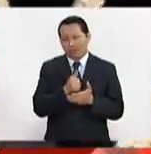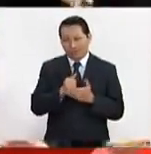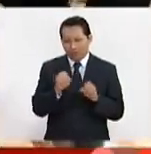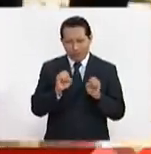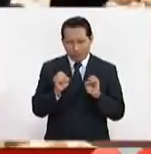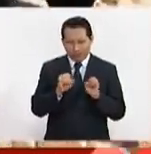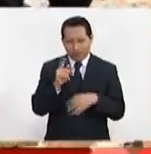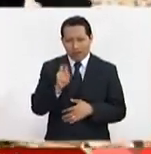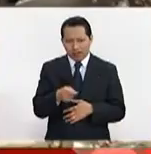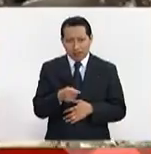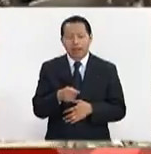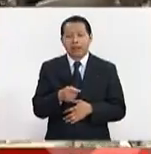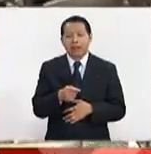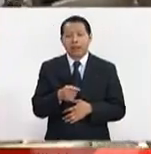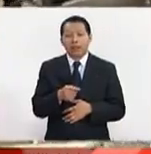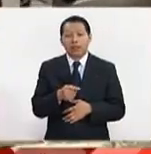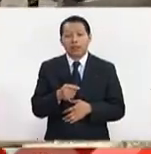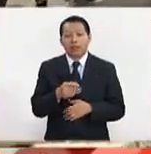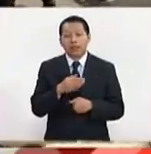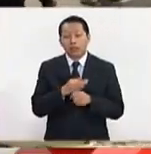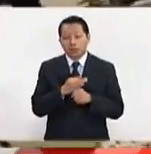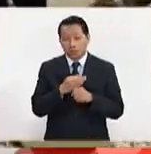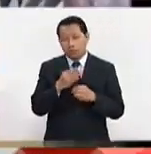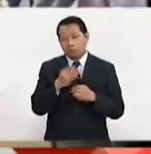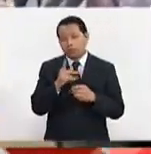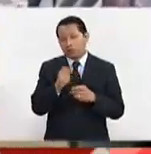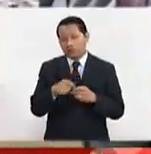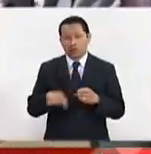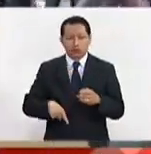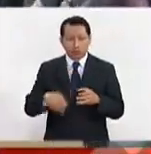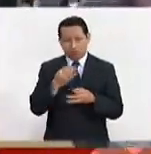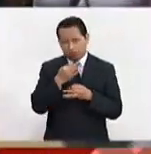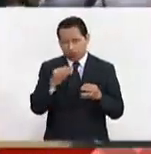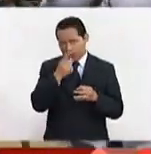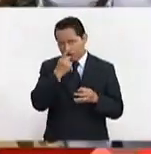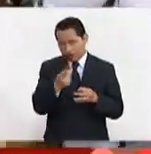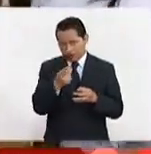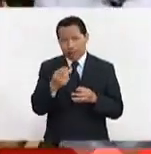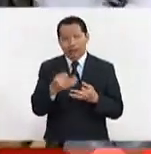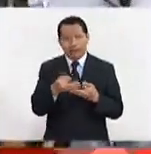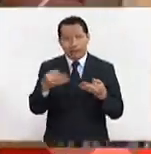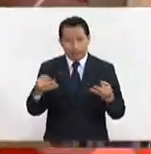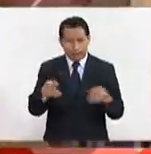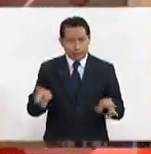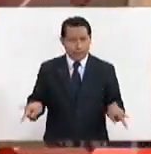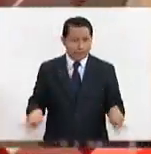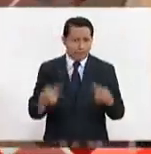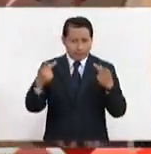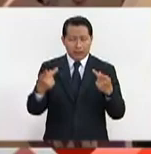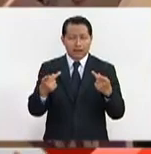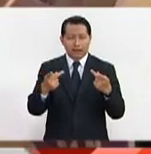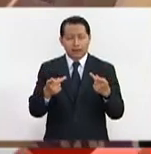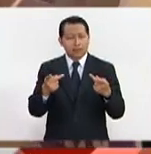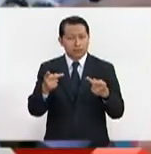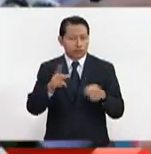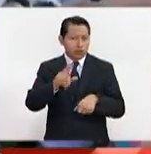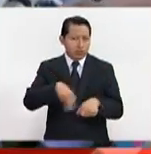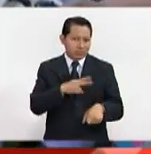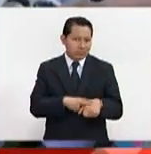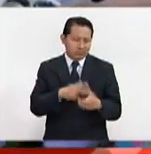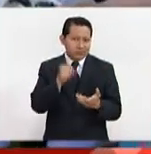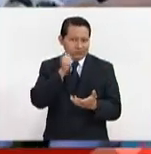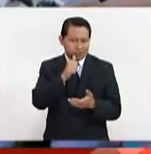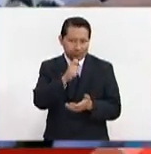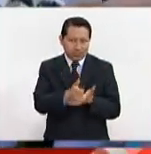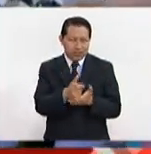que el Estado les está dando en el decreto presidencial es que si ellos venden ese terreno, no normalmente tendrían que pagar impuestos sobre la